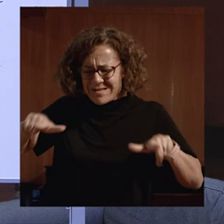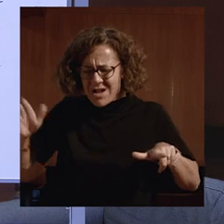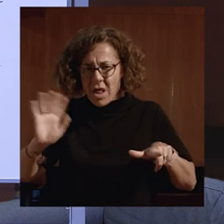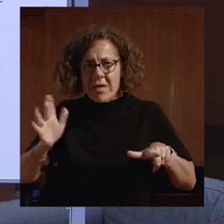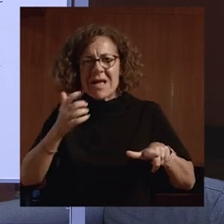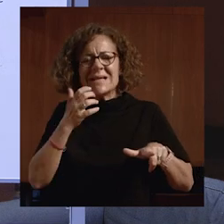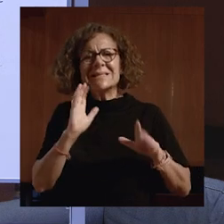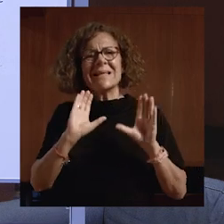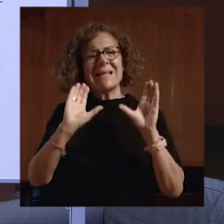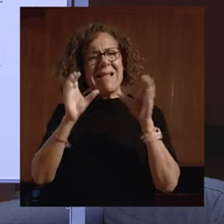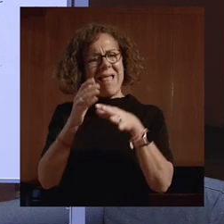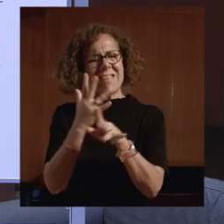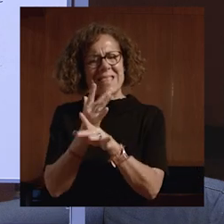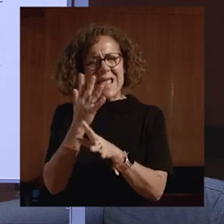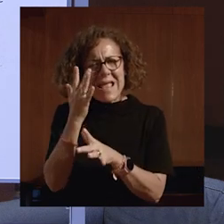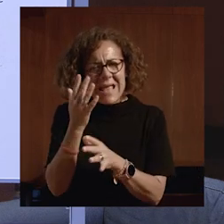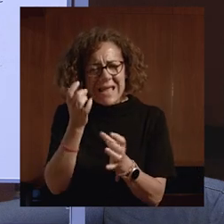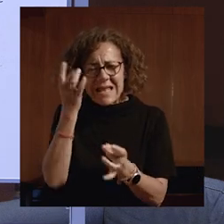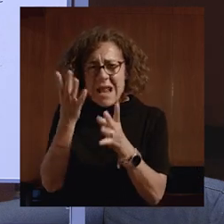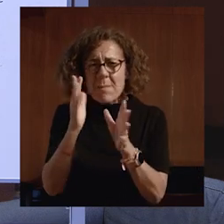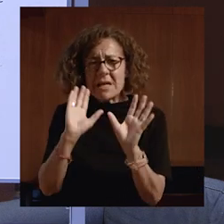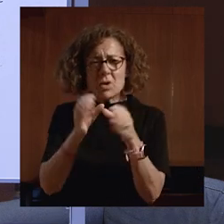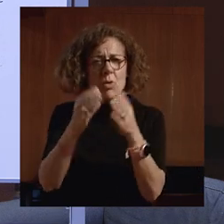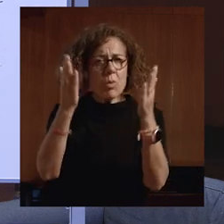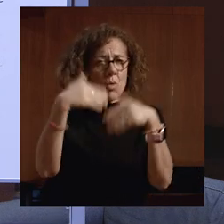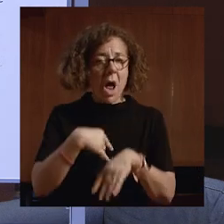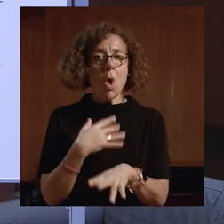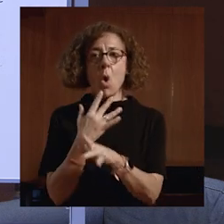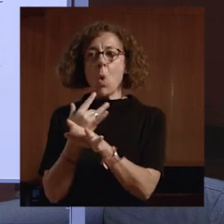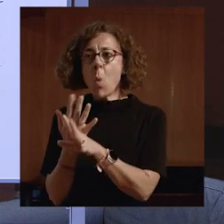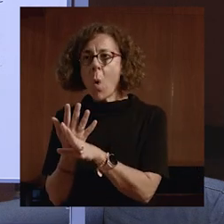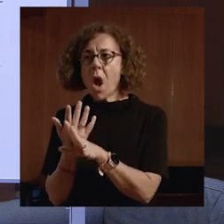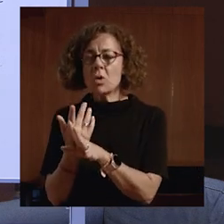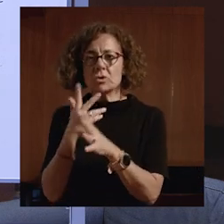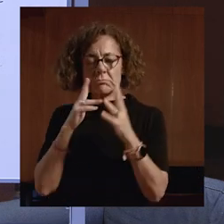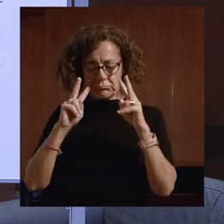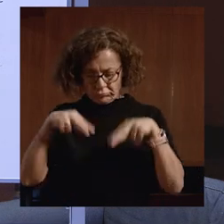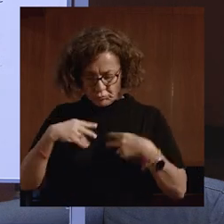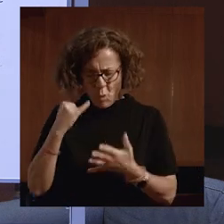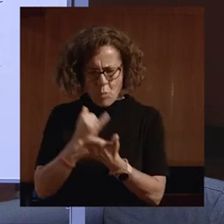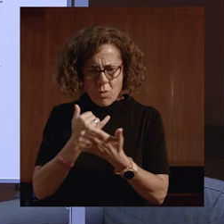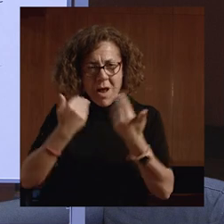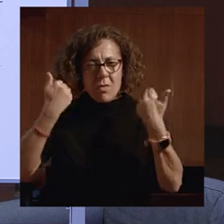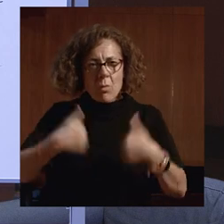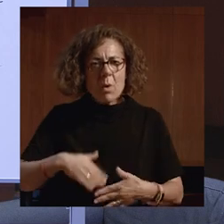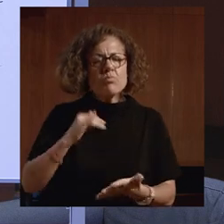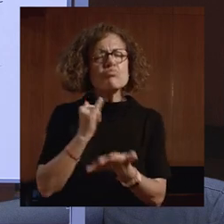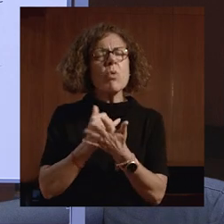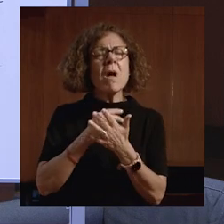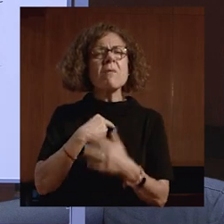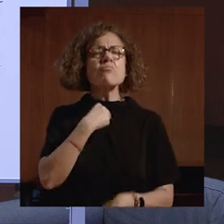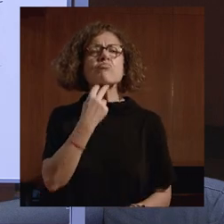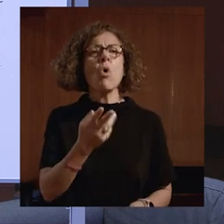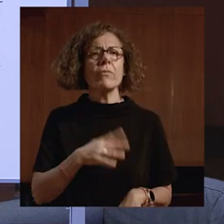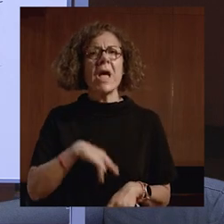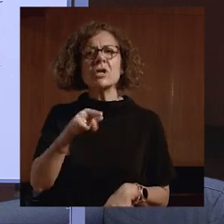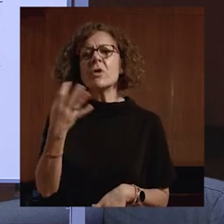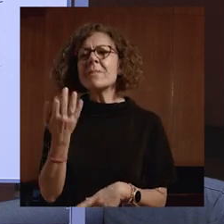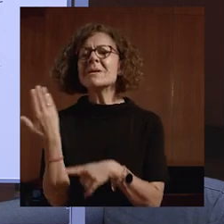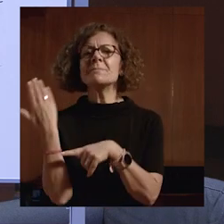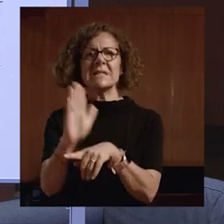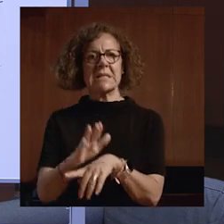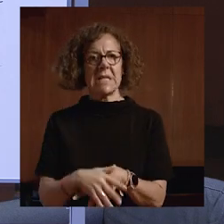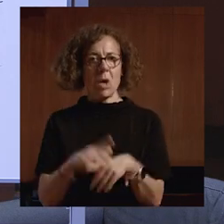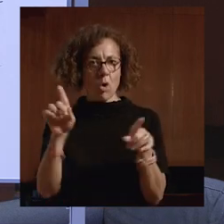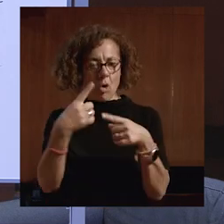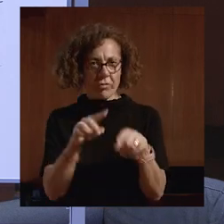dinámicas de grupo, juegos, explorar el cuerpo, explorar la voz. Entonces, a veces dicen, no, los músicos tendríais que presentar los